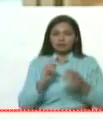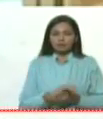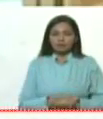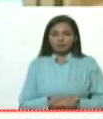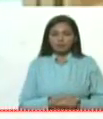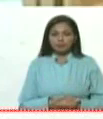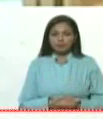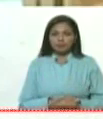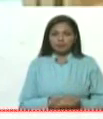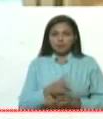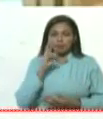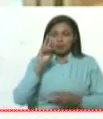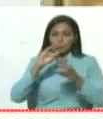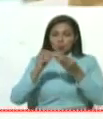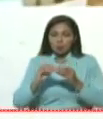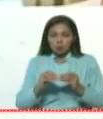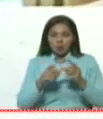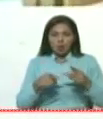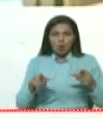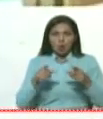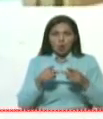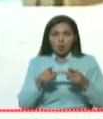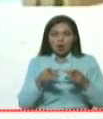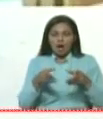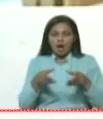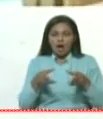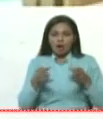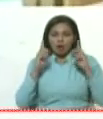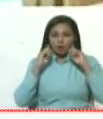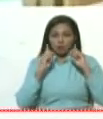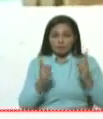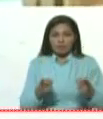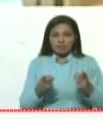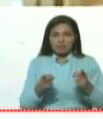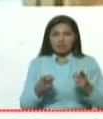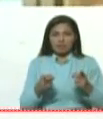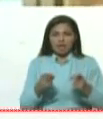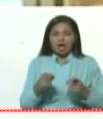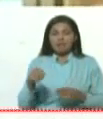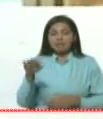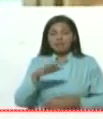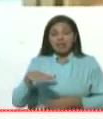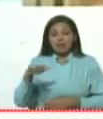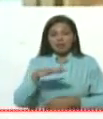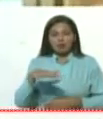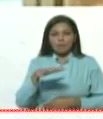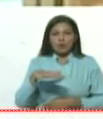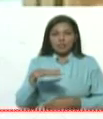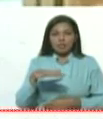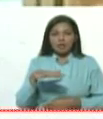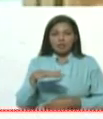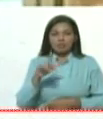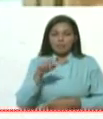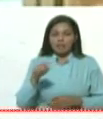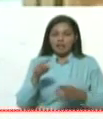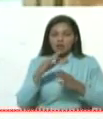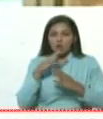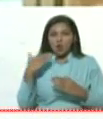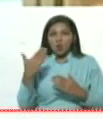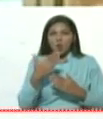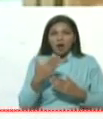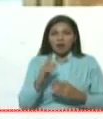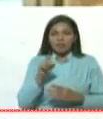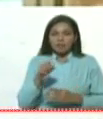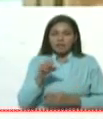la rehabilitación integral de la vialidad, embellecimiento de la histórica plaza José Félix Rivas y todos sus alrededores. Allá está